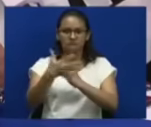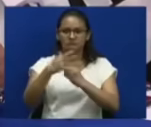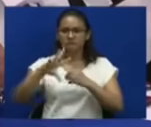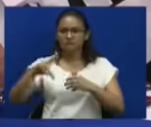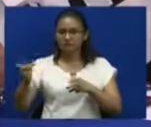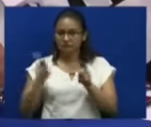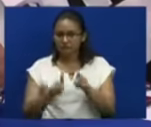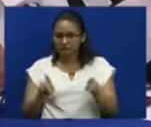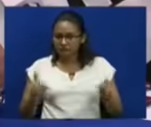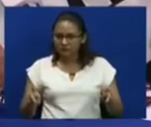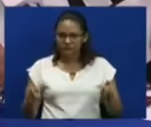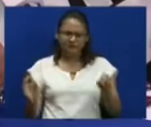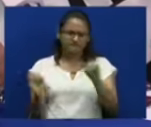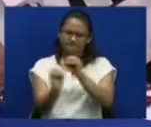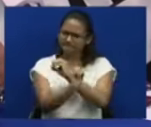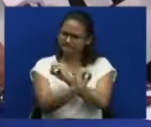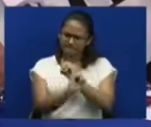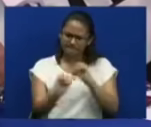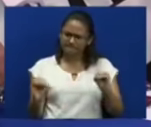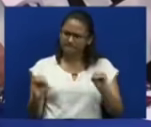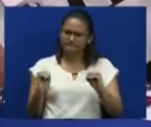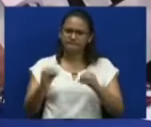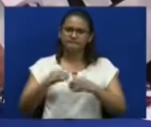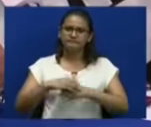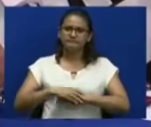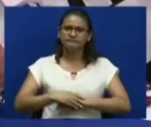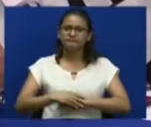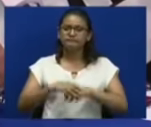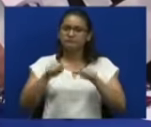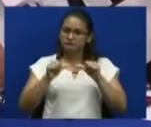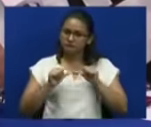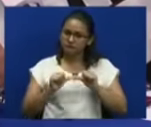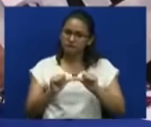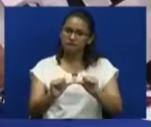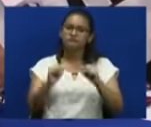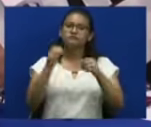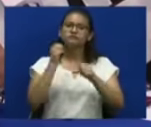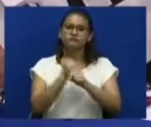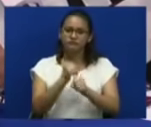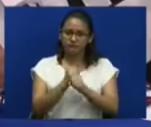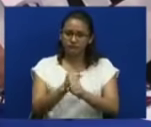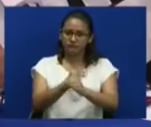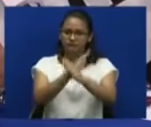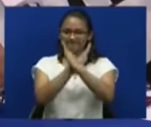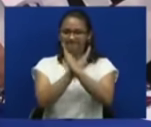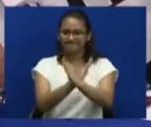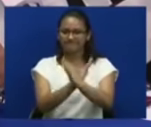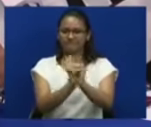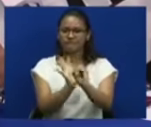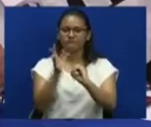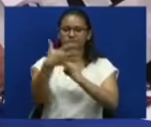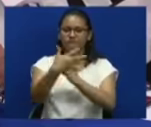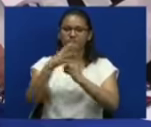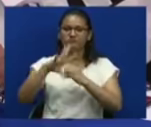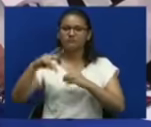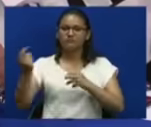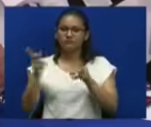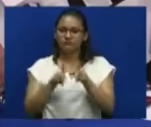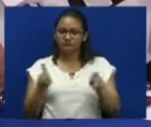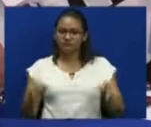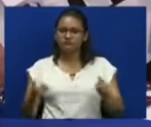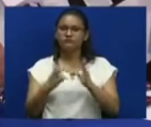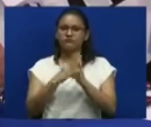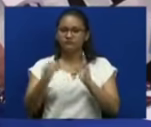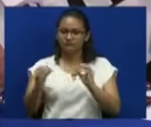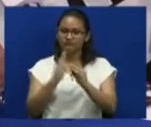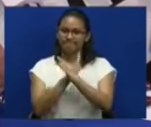local comunitaria seguimos trabajando en la prevención y la atención de